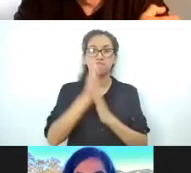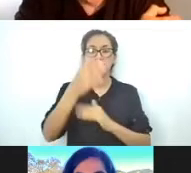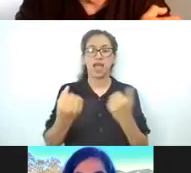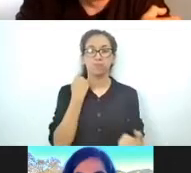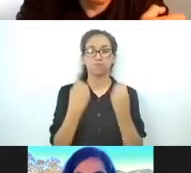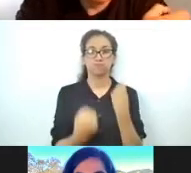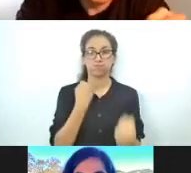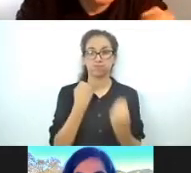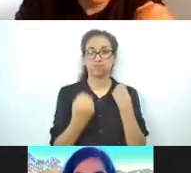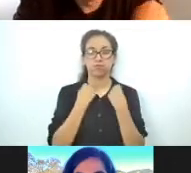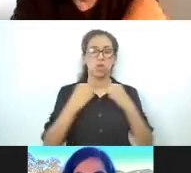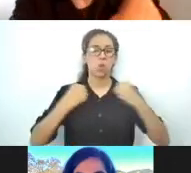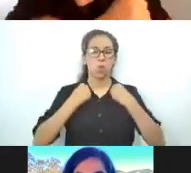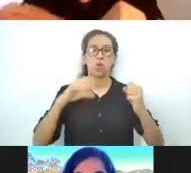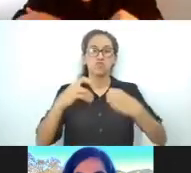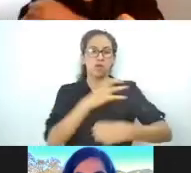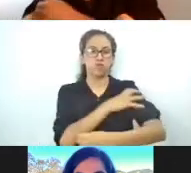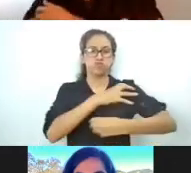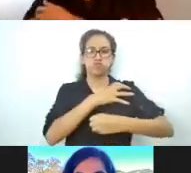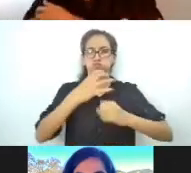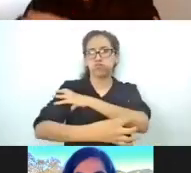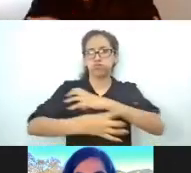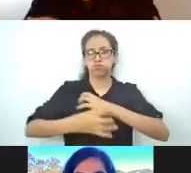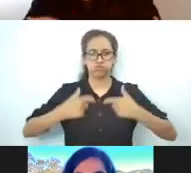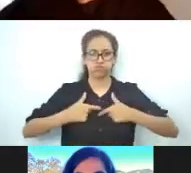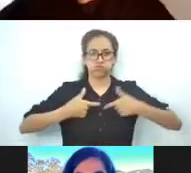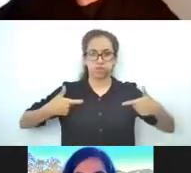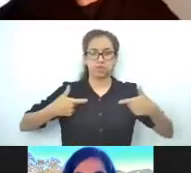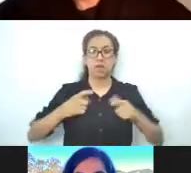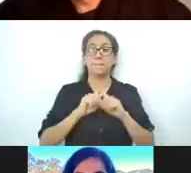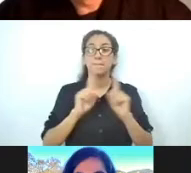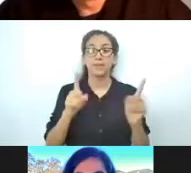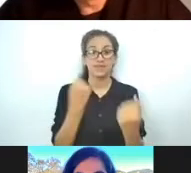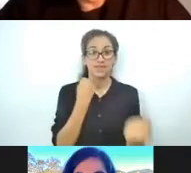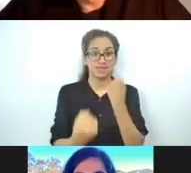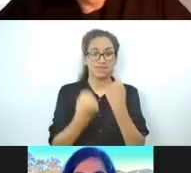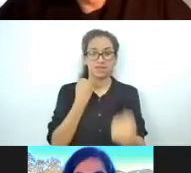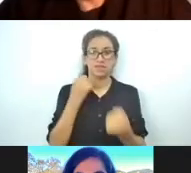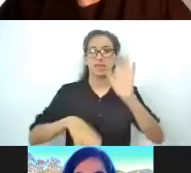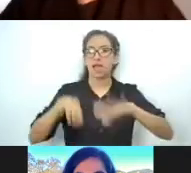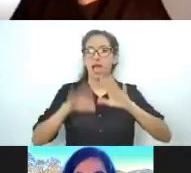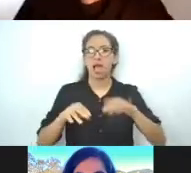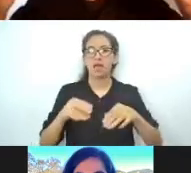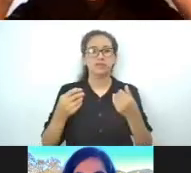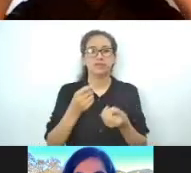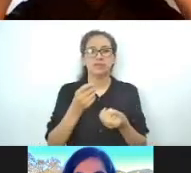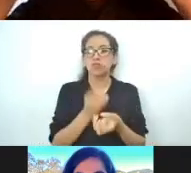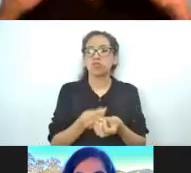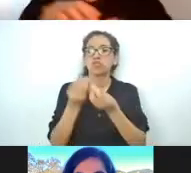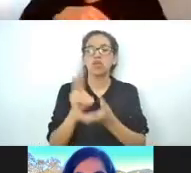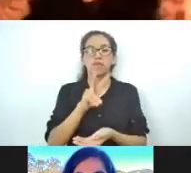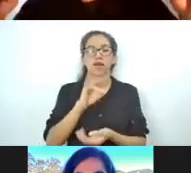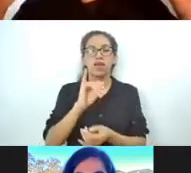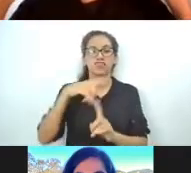¿no? Porque quieren sacar músculo y en el gimnasio, pues, le han dado